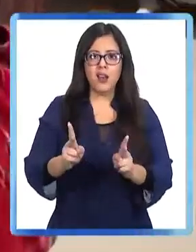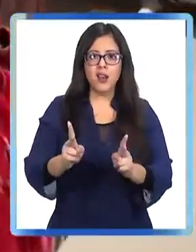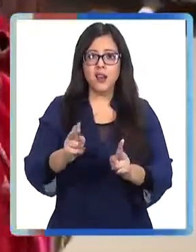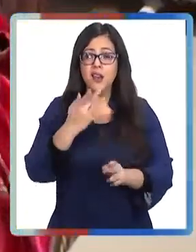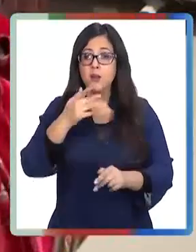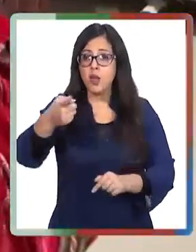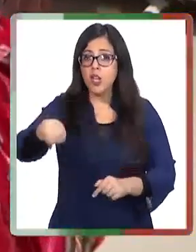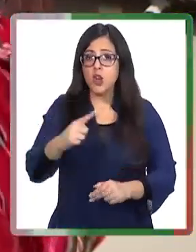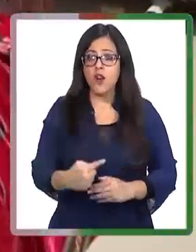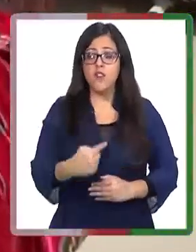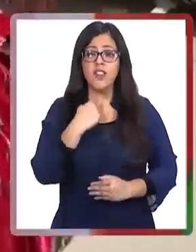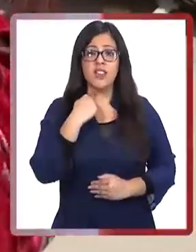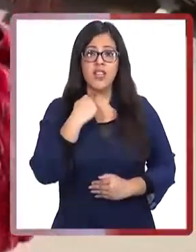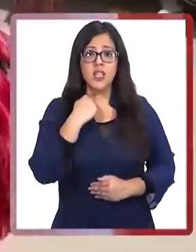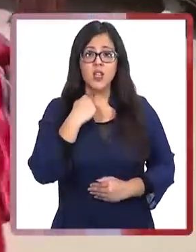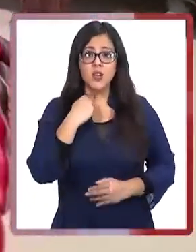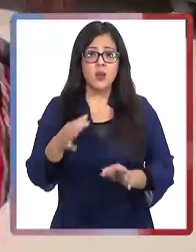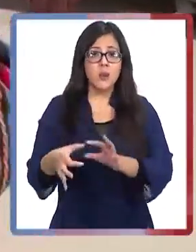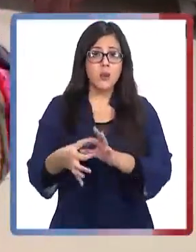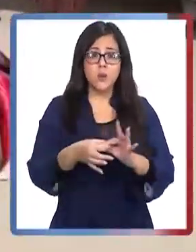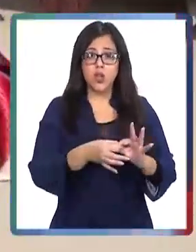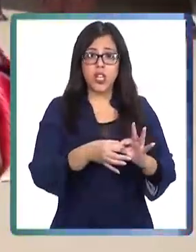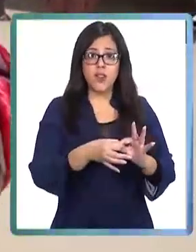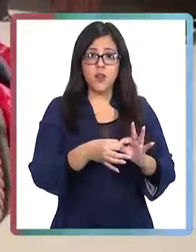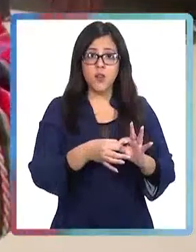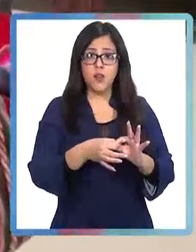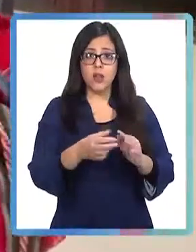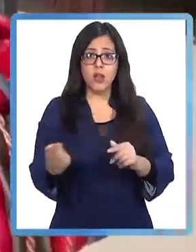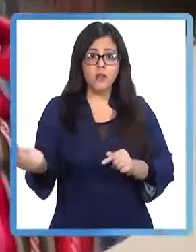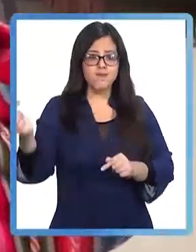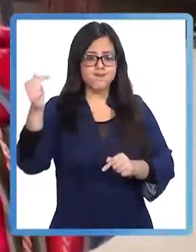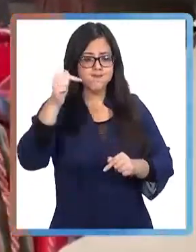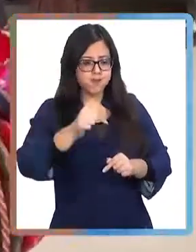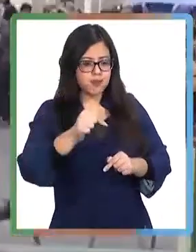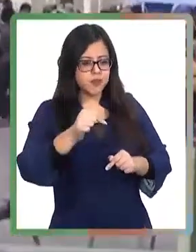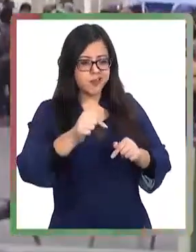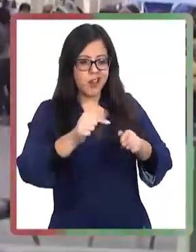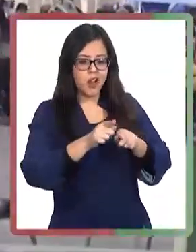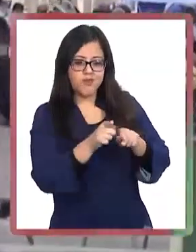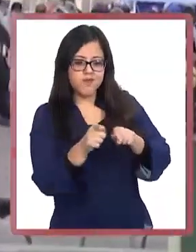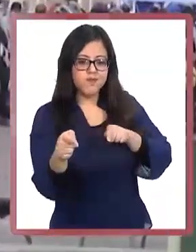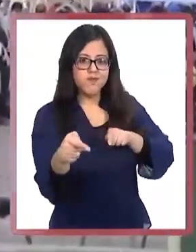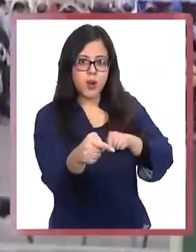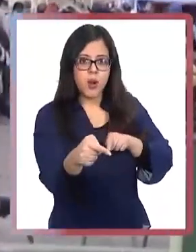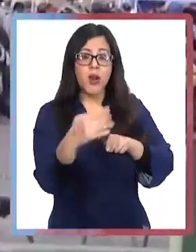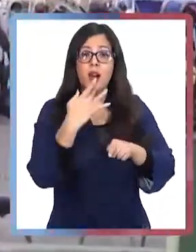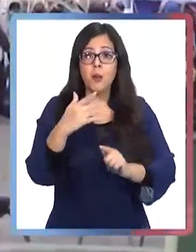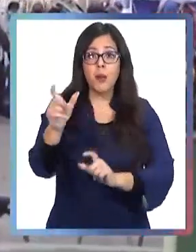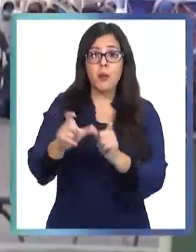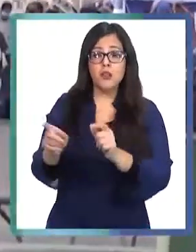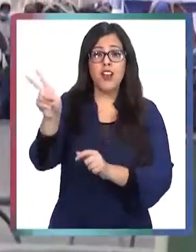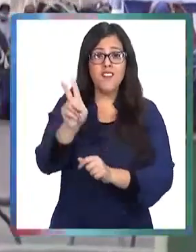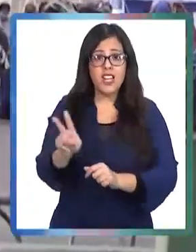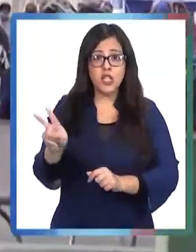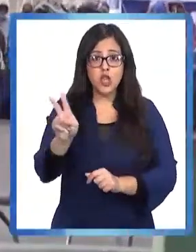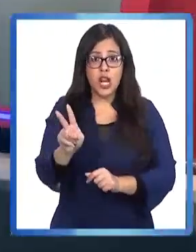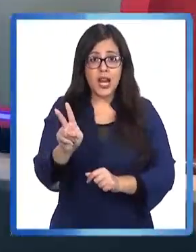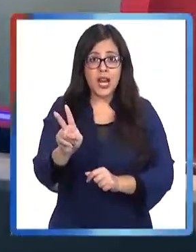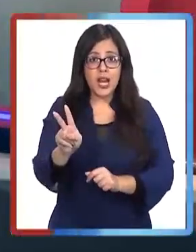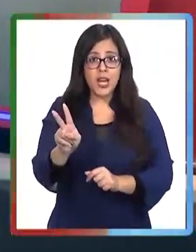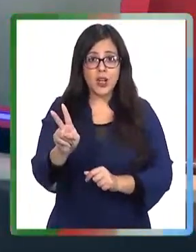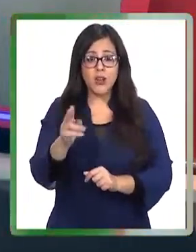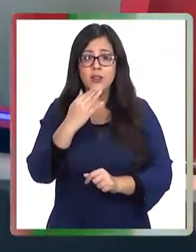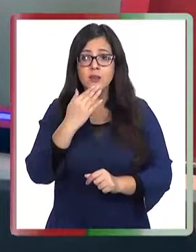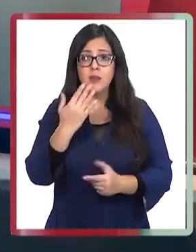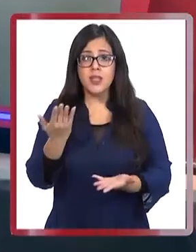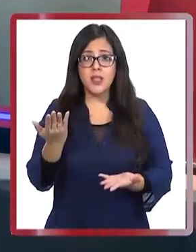los afectados principalmente por la reconducción, ya que en el caso de los venezolanos principalmente y